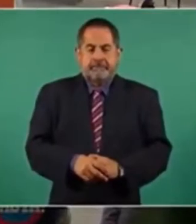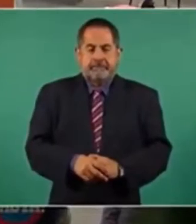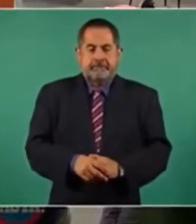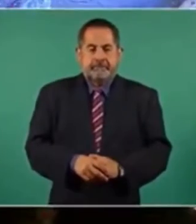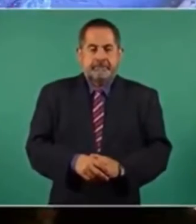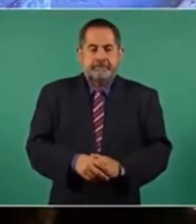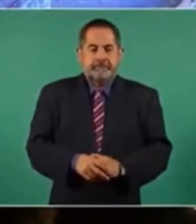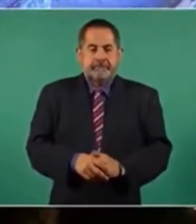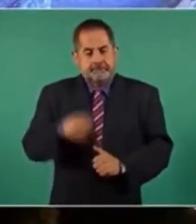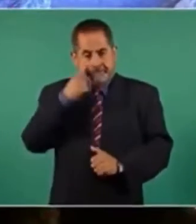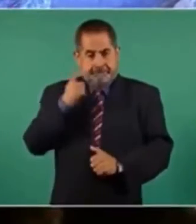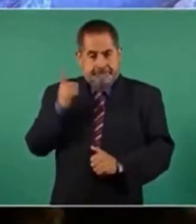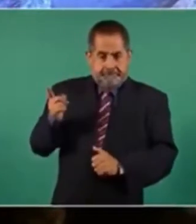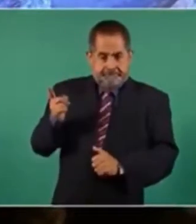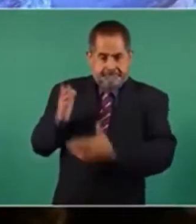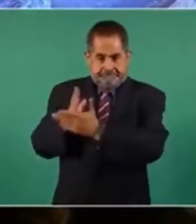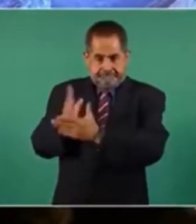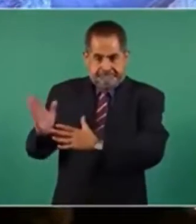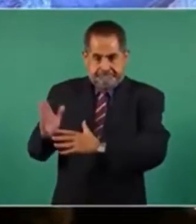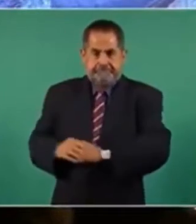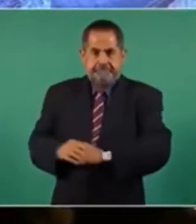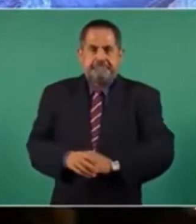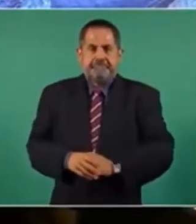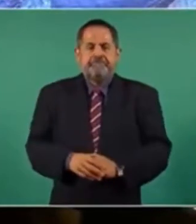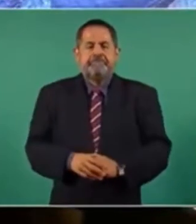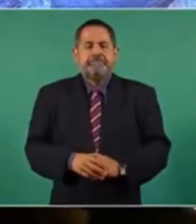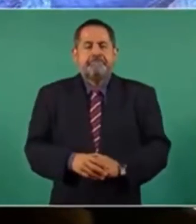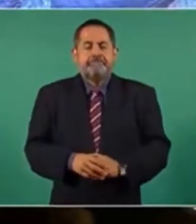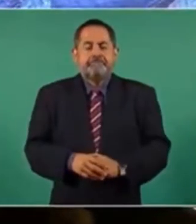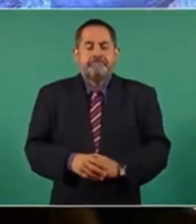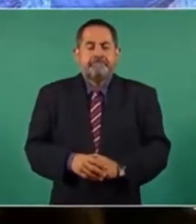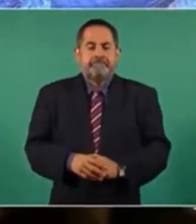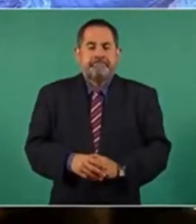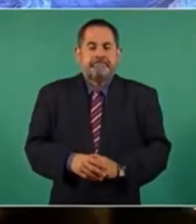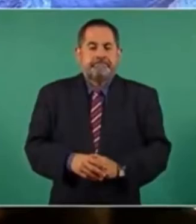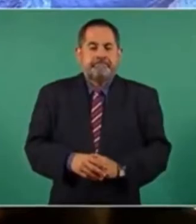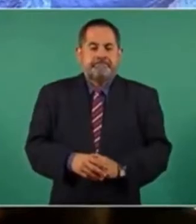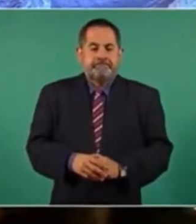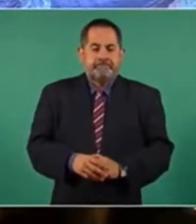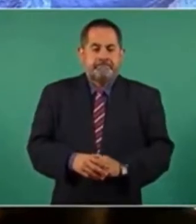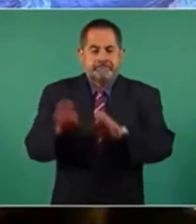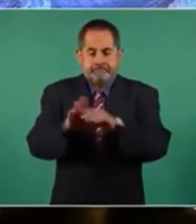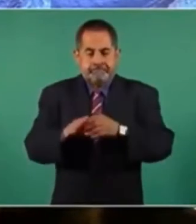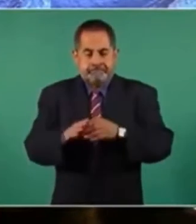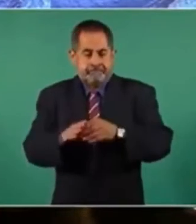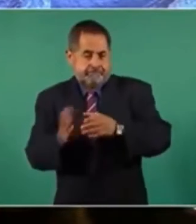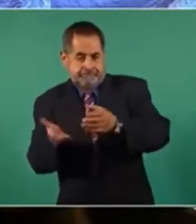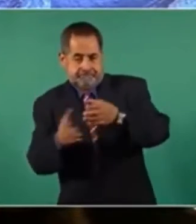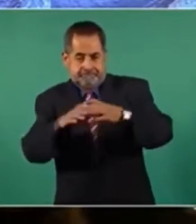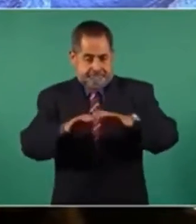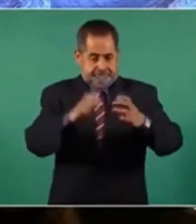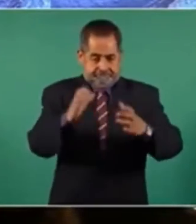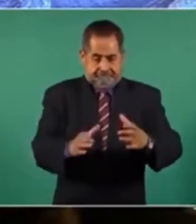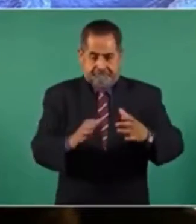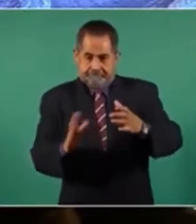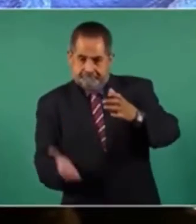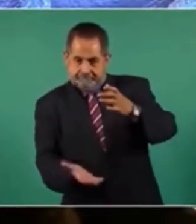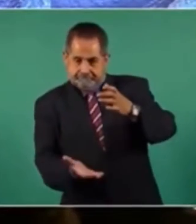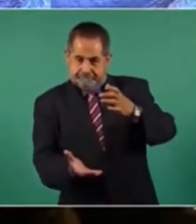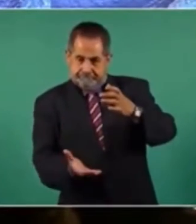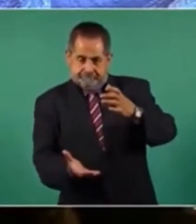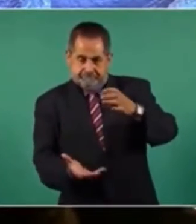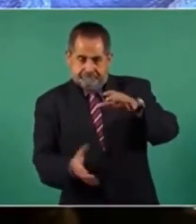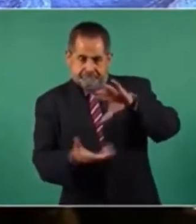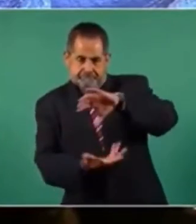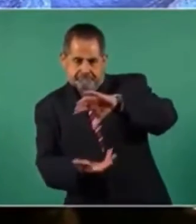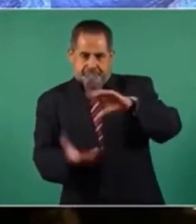Bueno, aquí tenemos unas imágenes, si la pudiéramos congelar, de las condiciones de la base, de la parte de abajo del tanque, la base del